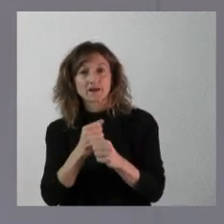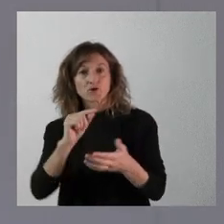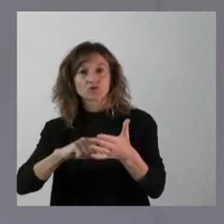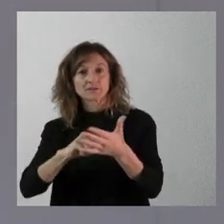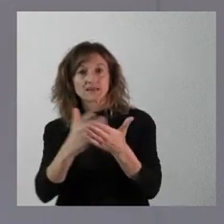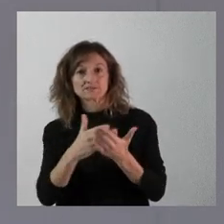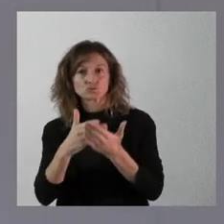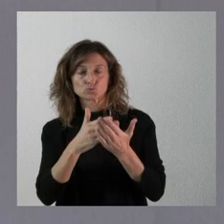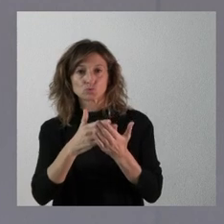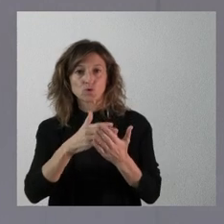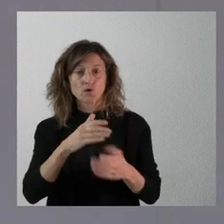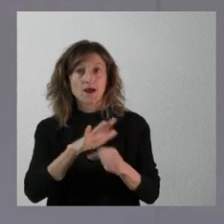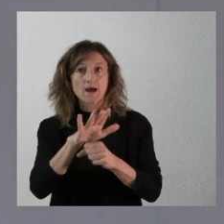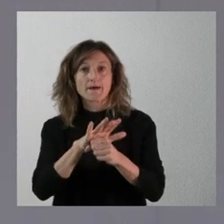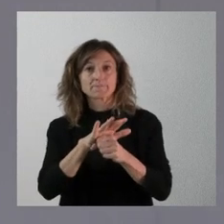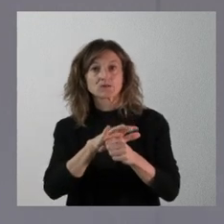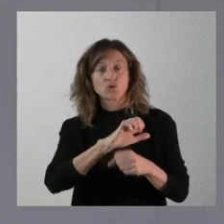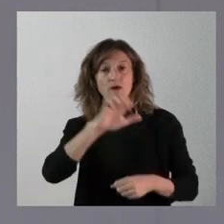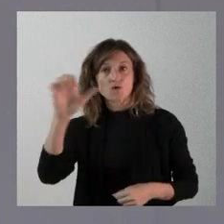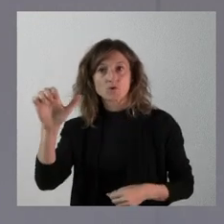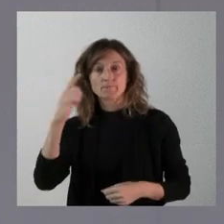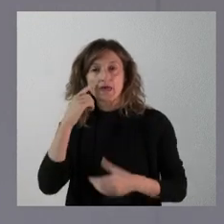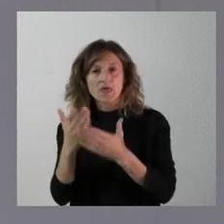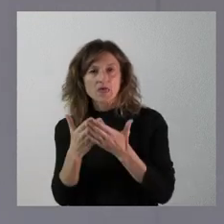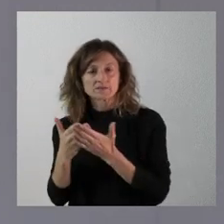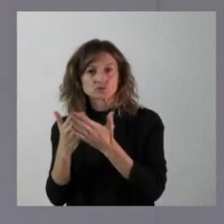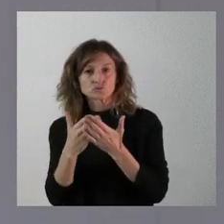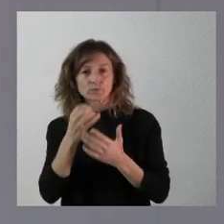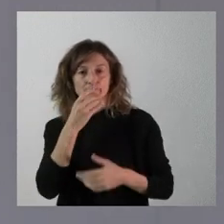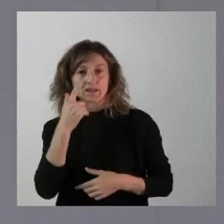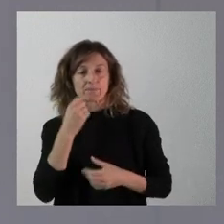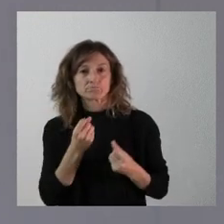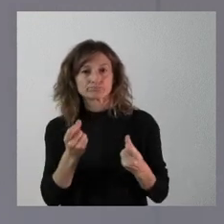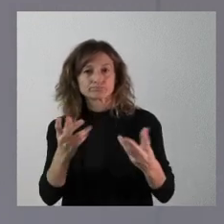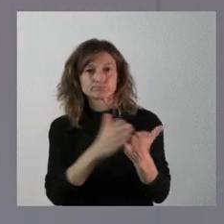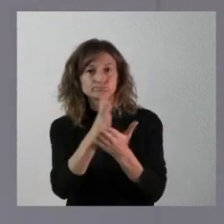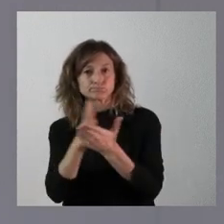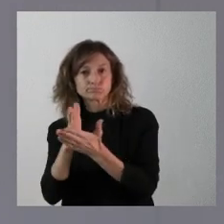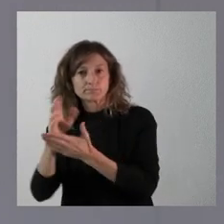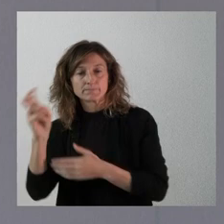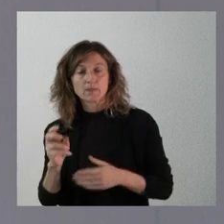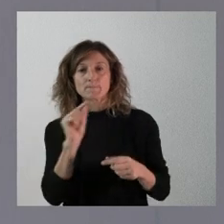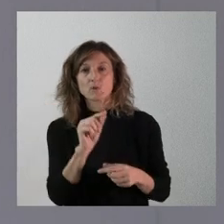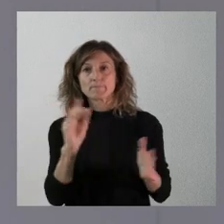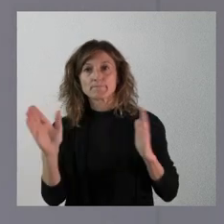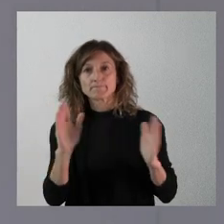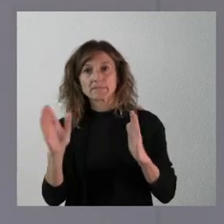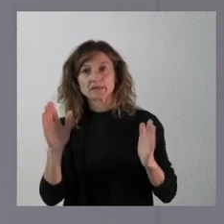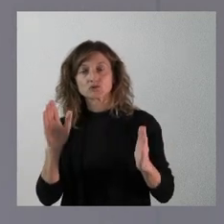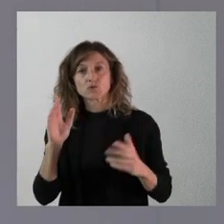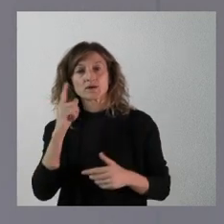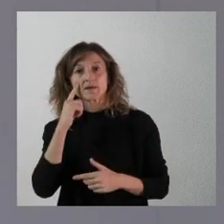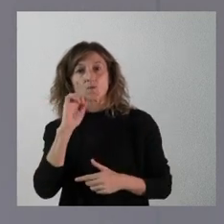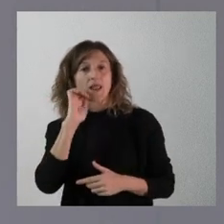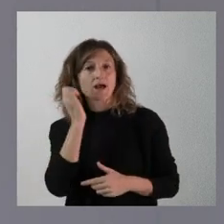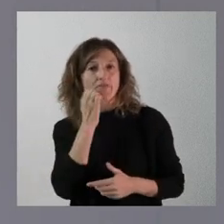que en el ámbito de la normativa europea nos estu muy bien Cuáles son todas las posibilidades Cuál es el momento en que se pudo esta ventana Cuáles son las